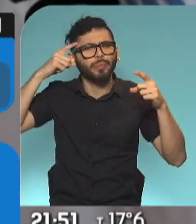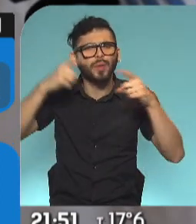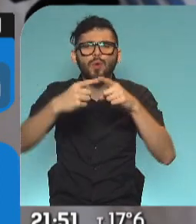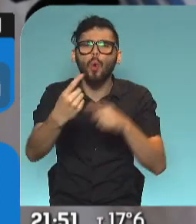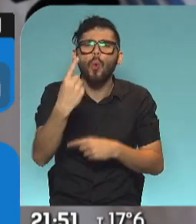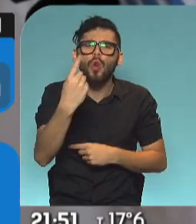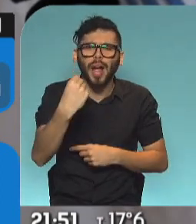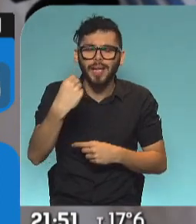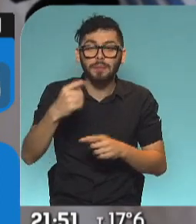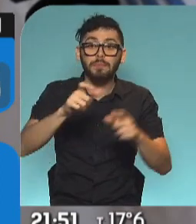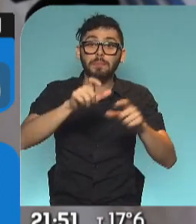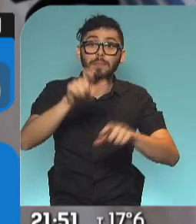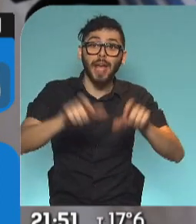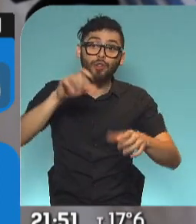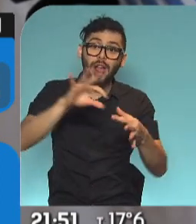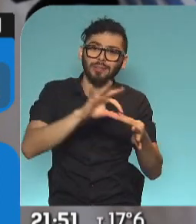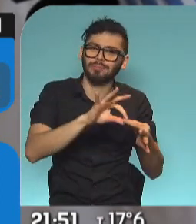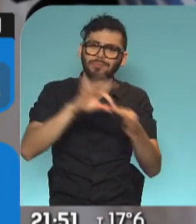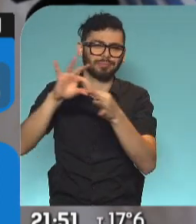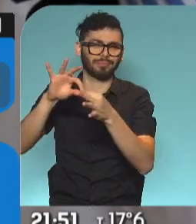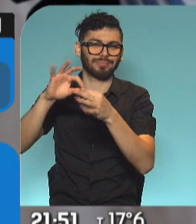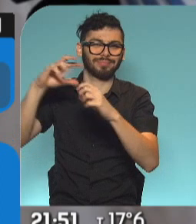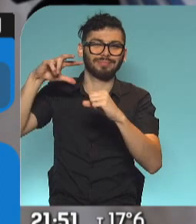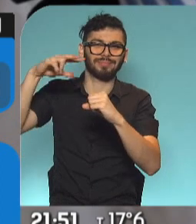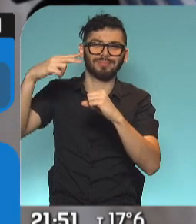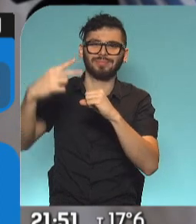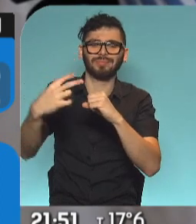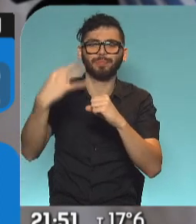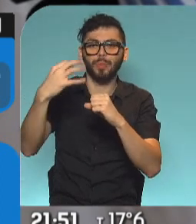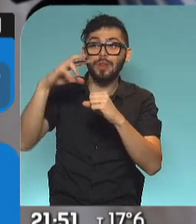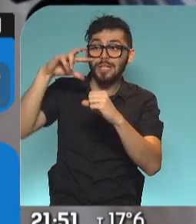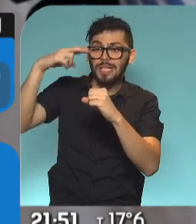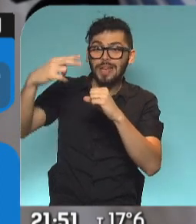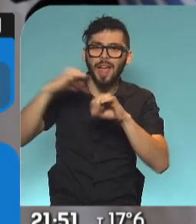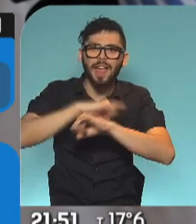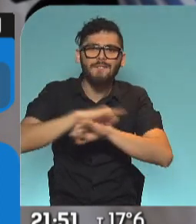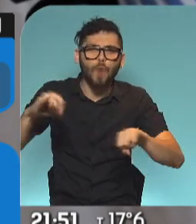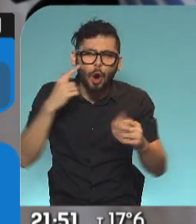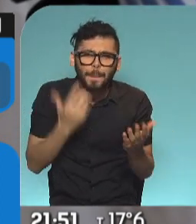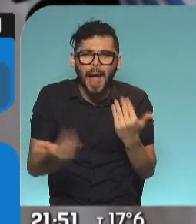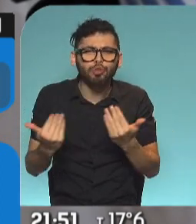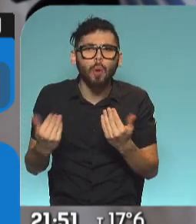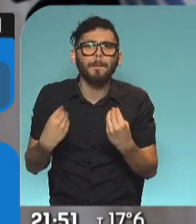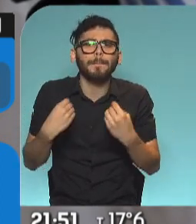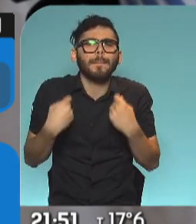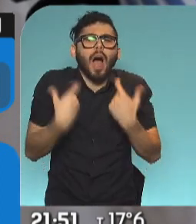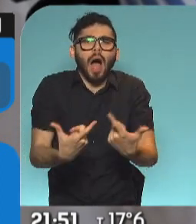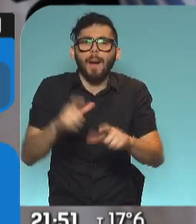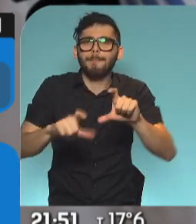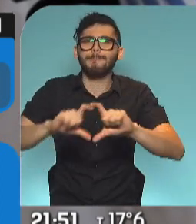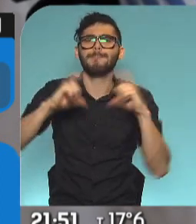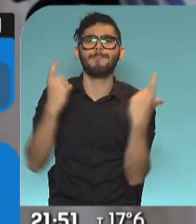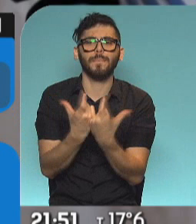usuario, es generar información para la sociedad, pero esa información tiene que ser de